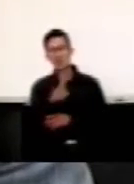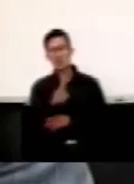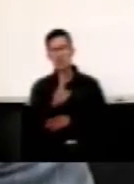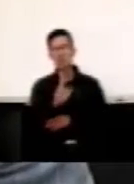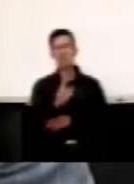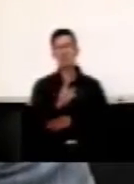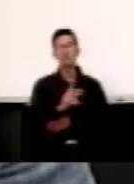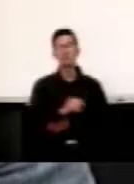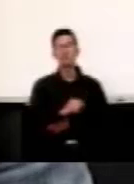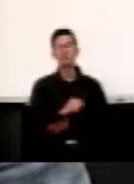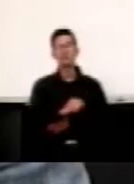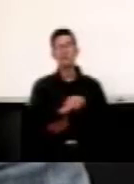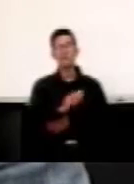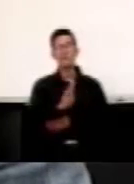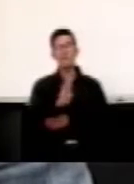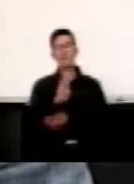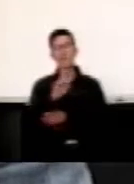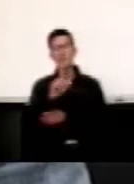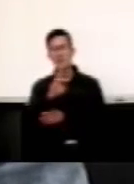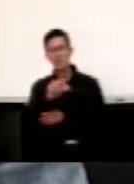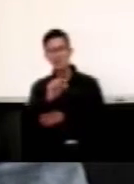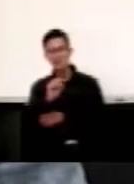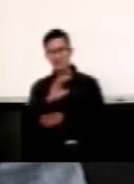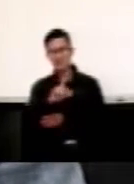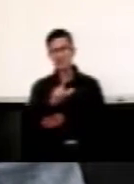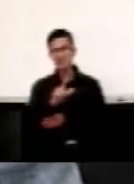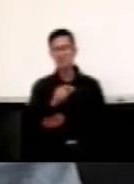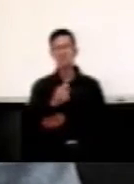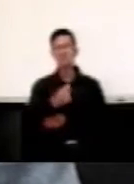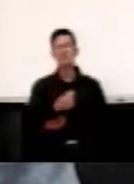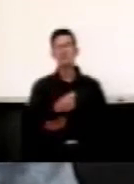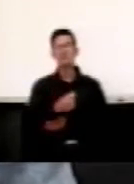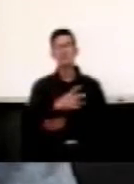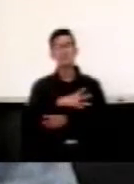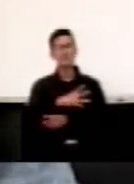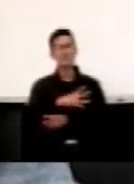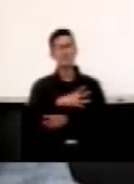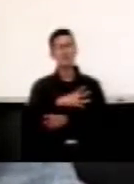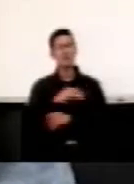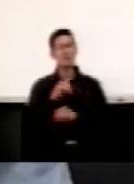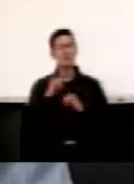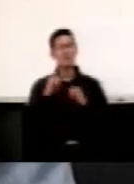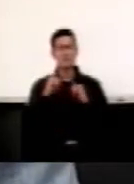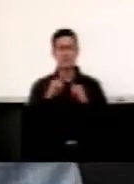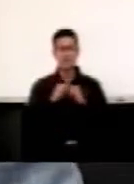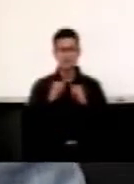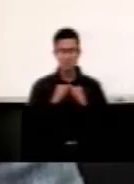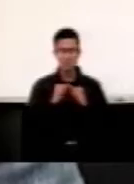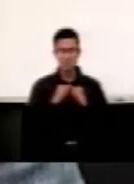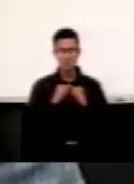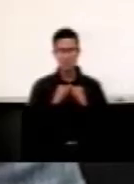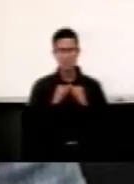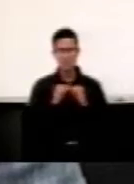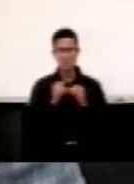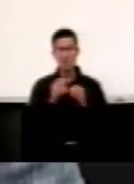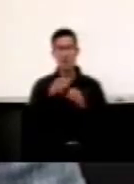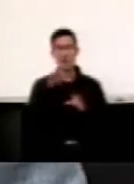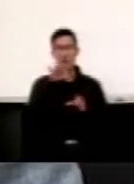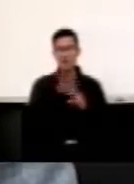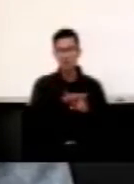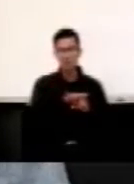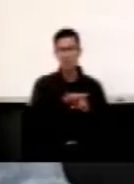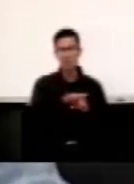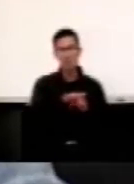en Brasil y demás, es que tenemos instituciones electorales autónomas